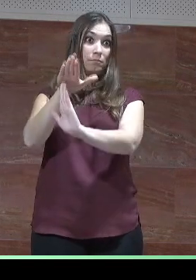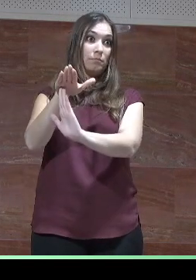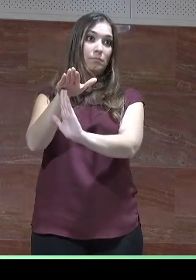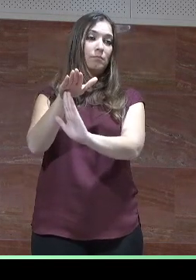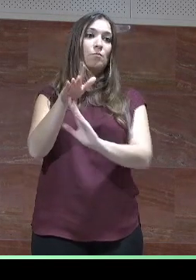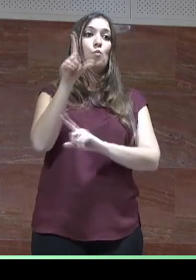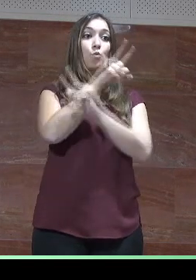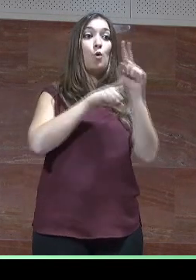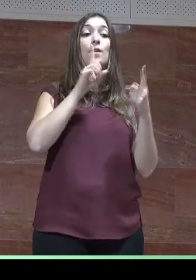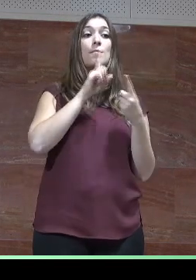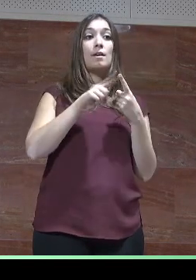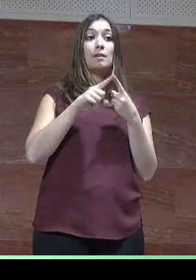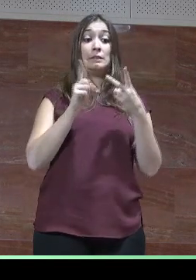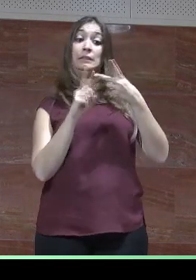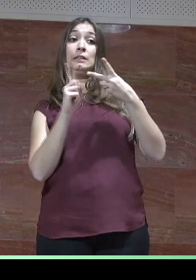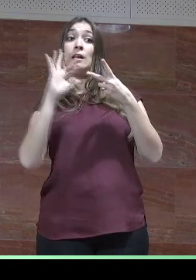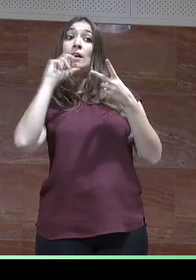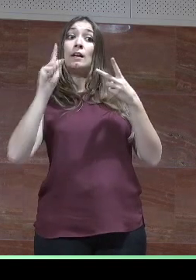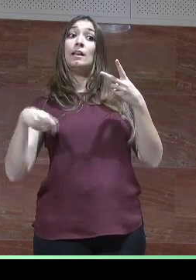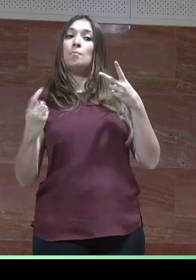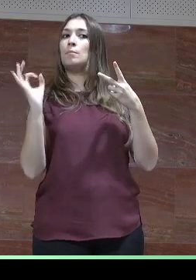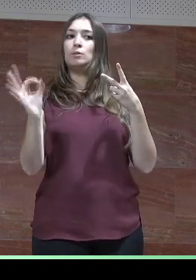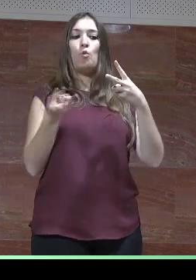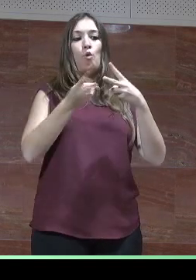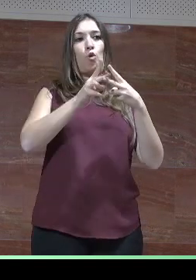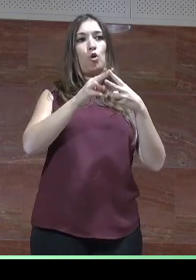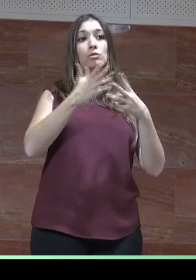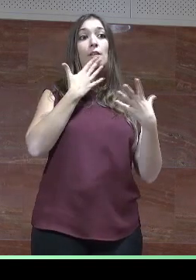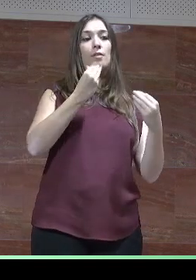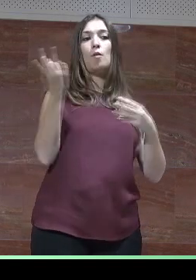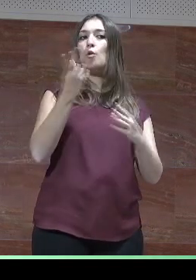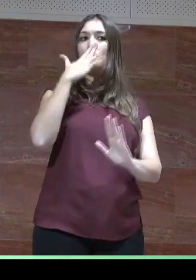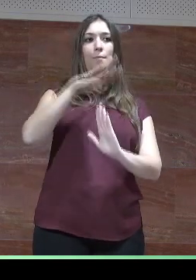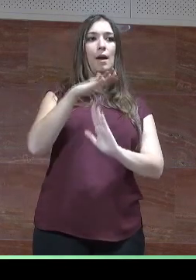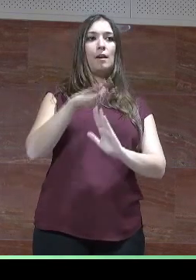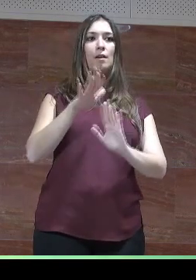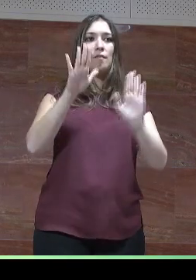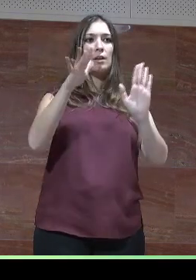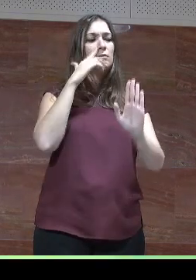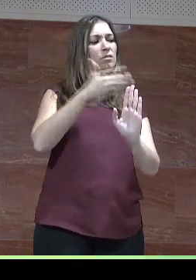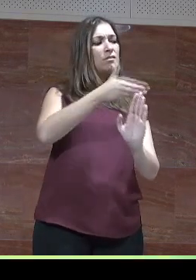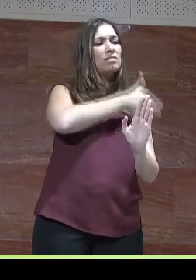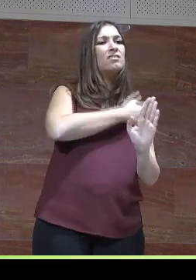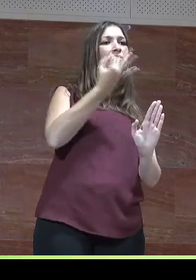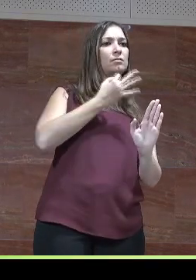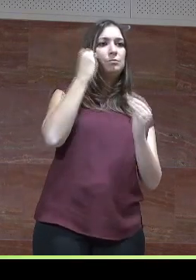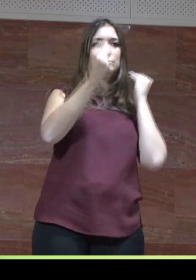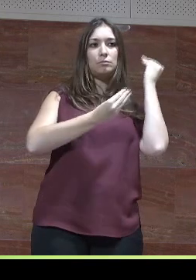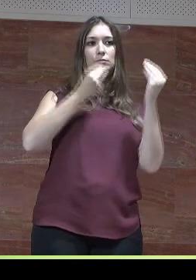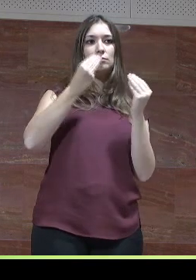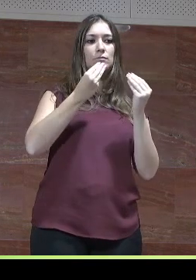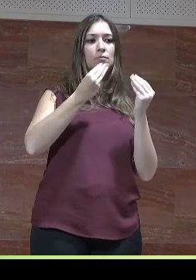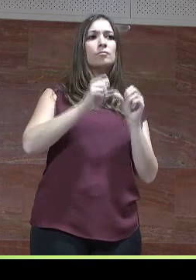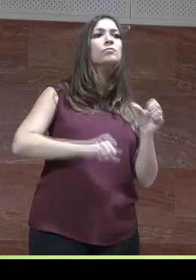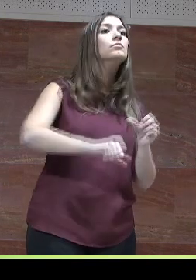un problema, en el del cambio climático como en el del envejecimiento global. Tenemos que repensar qué es lo que nos ha